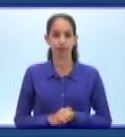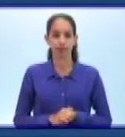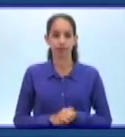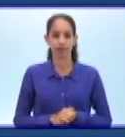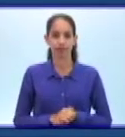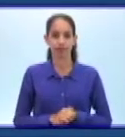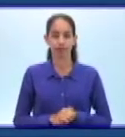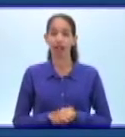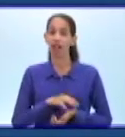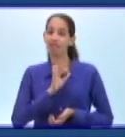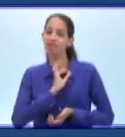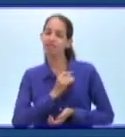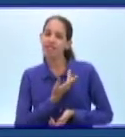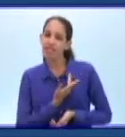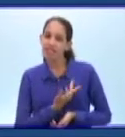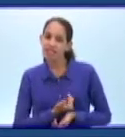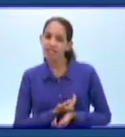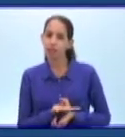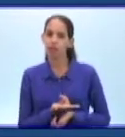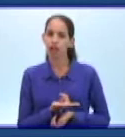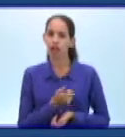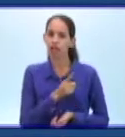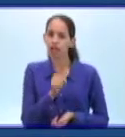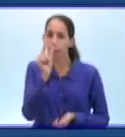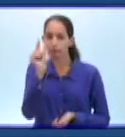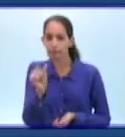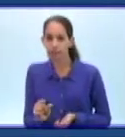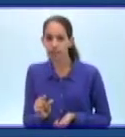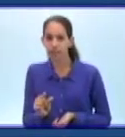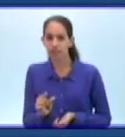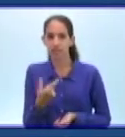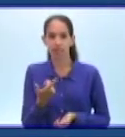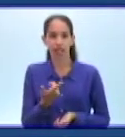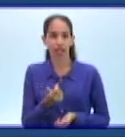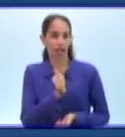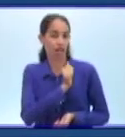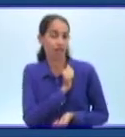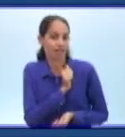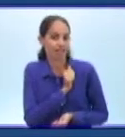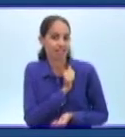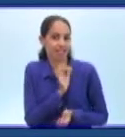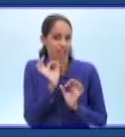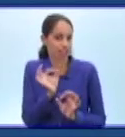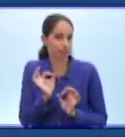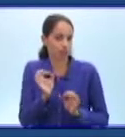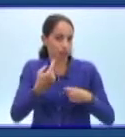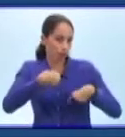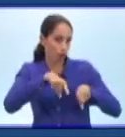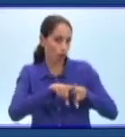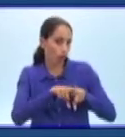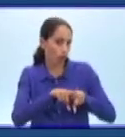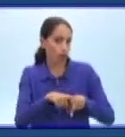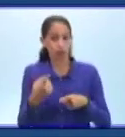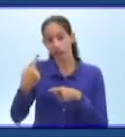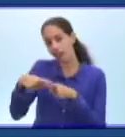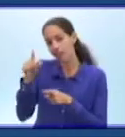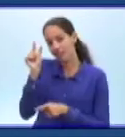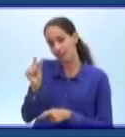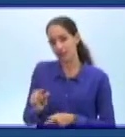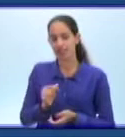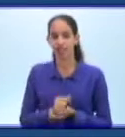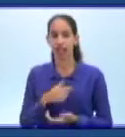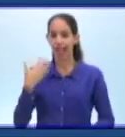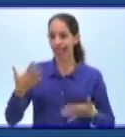sentimiento que se siente por una persona que se manifiesta en desear su compañía, alegrarse con lo que es bueno para ella